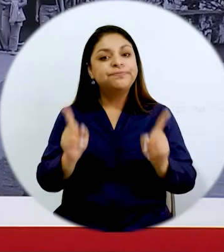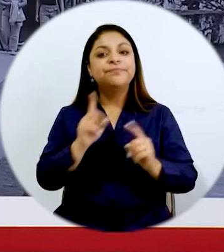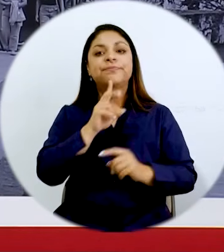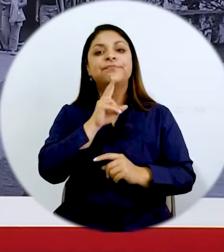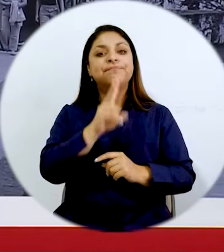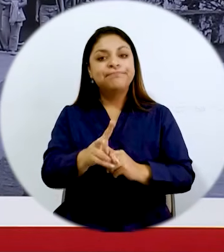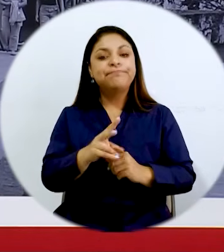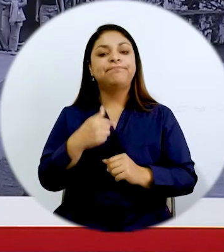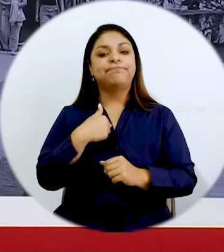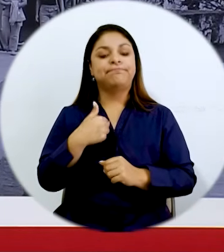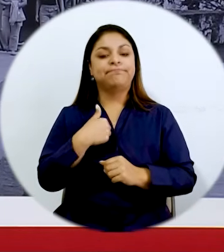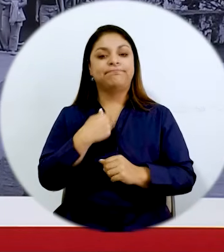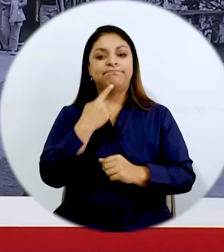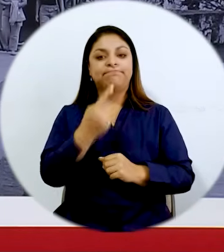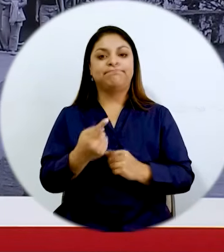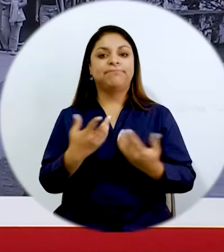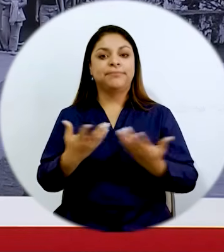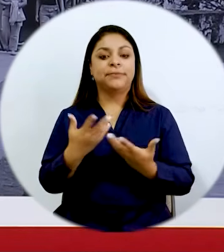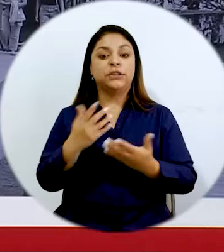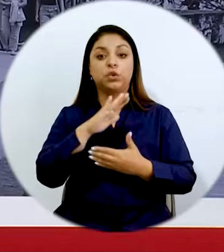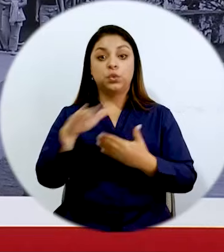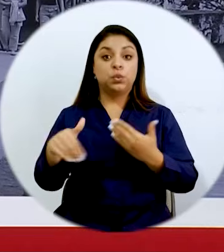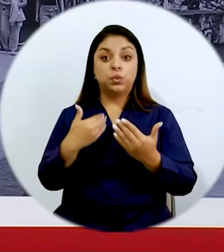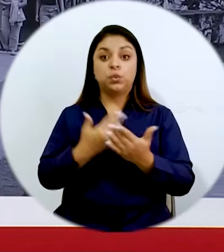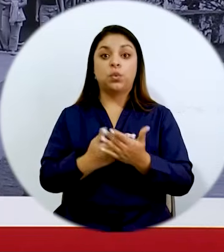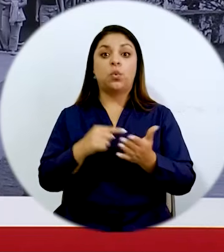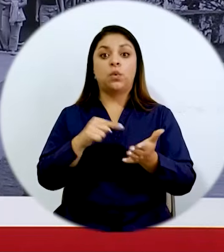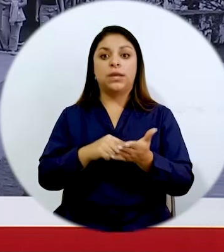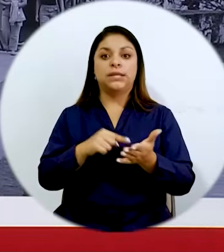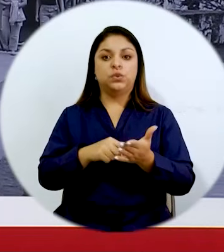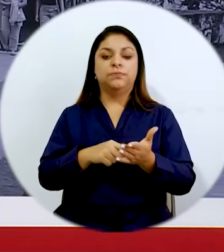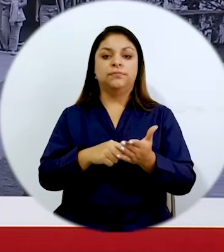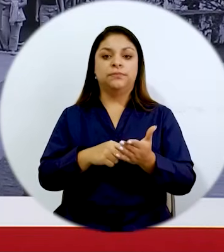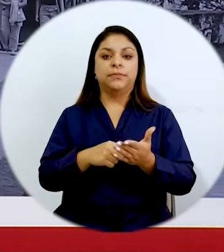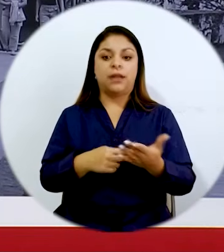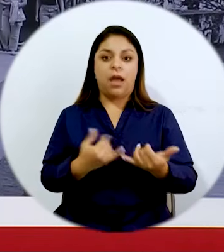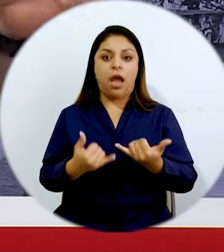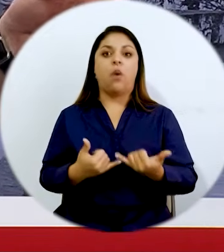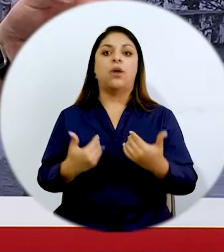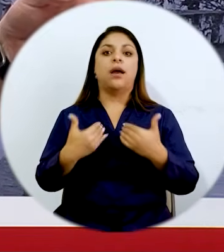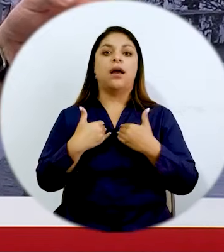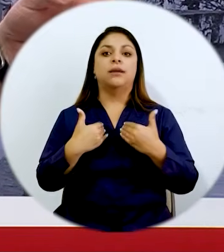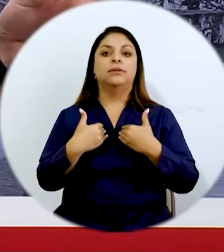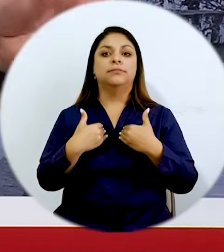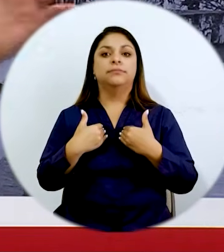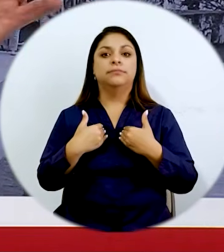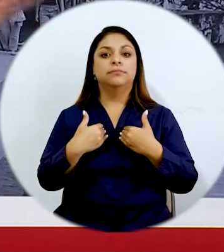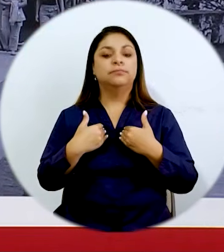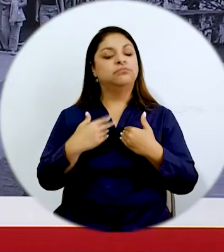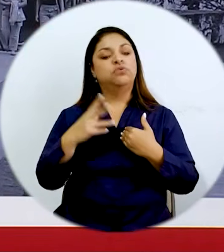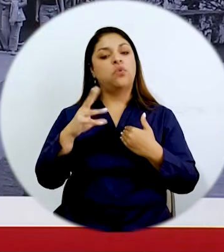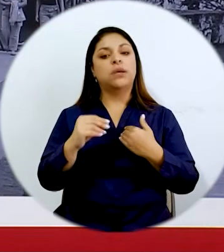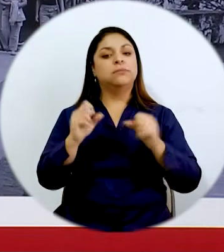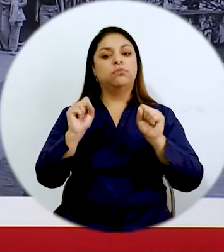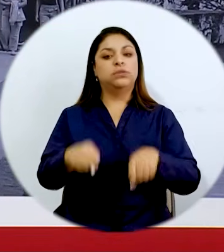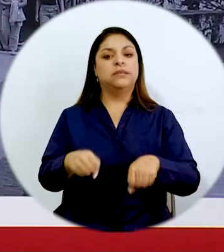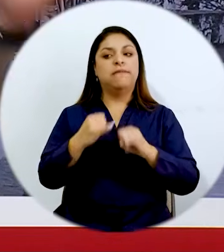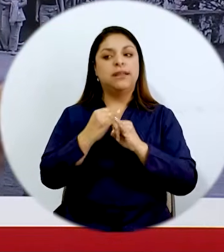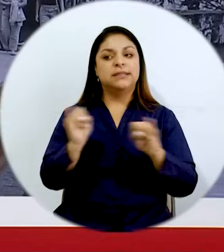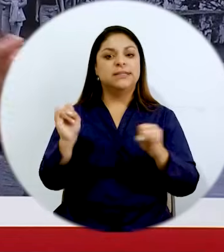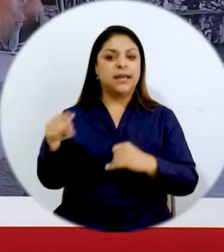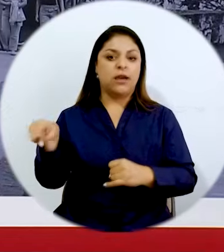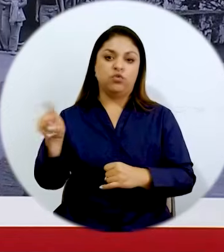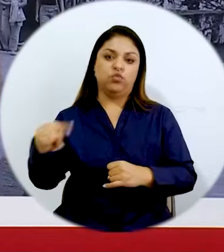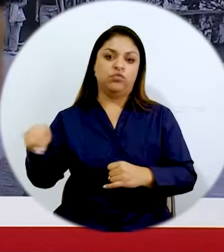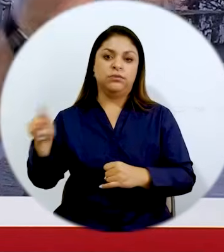Pero en realidad tengo que decir que todo esto que hoy tenemos en realidad no hubiera sido posible sin ellos, ¿verdad? Sin